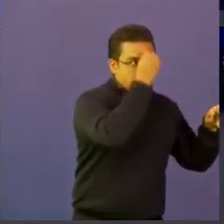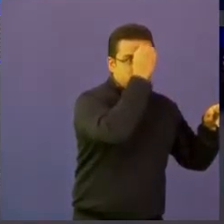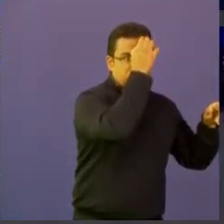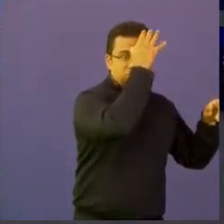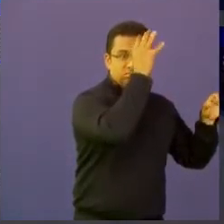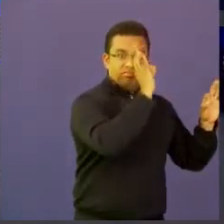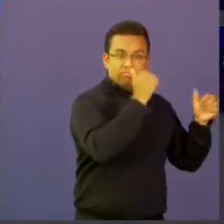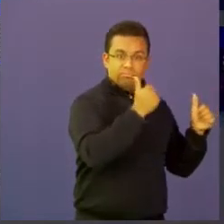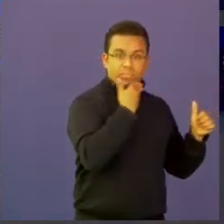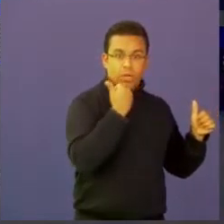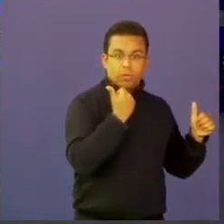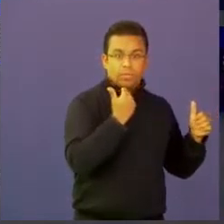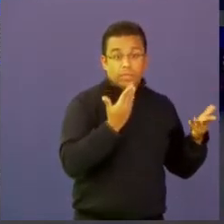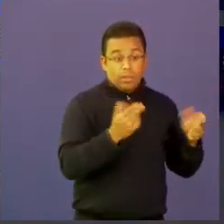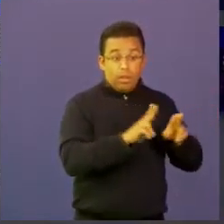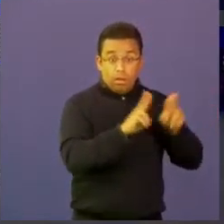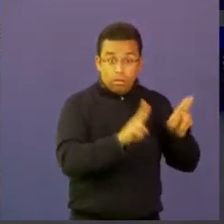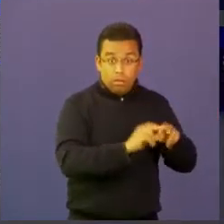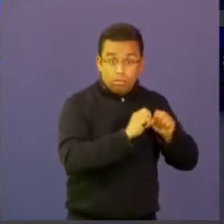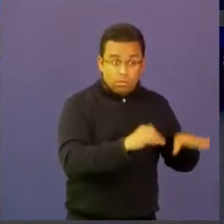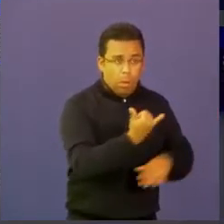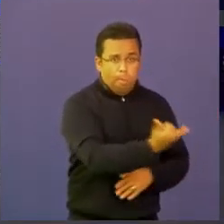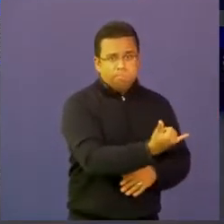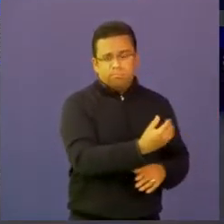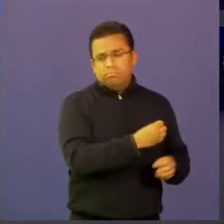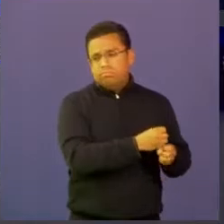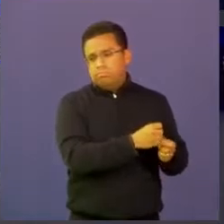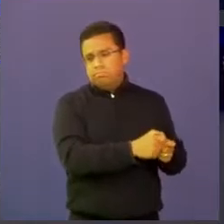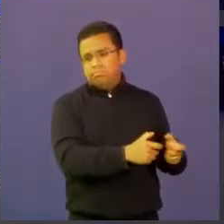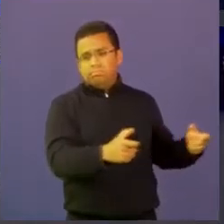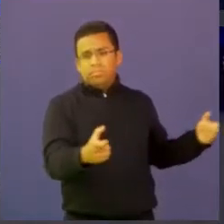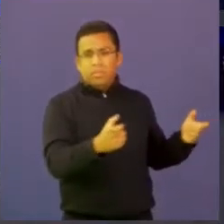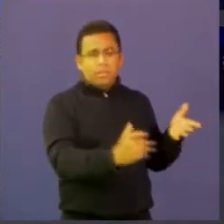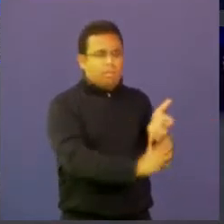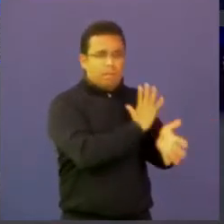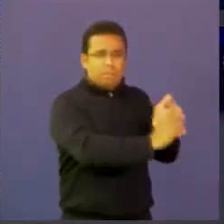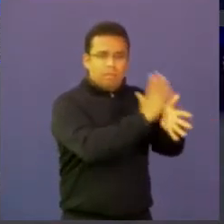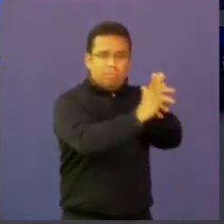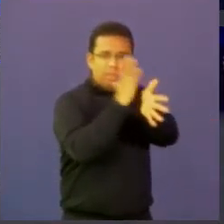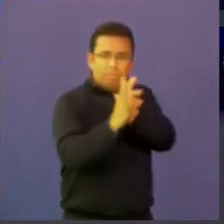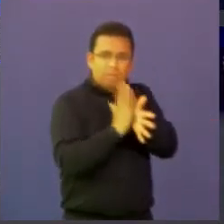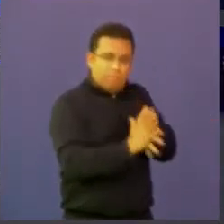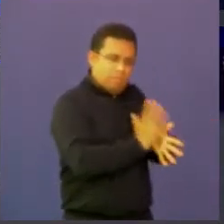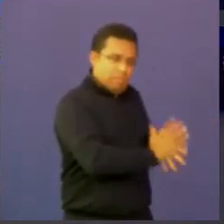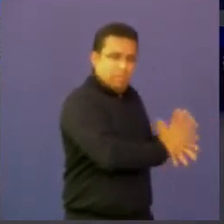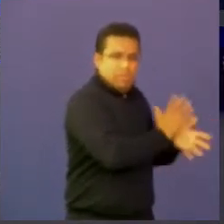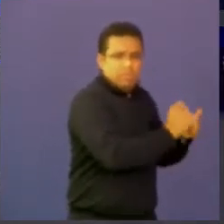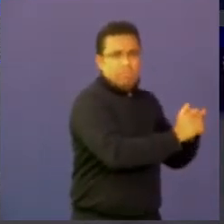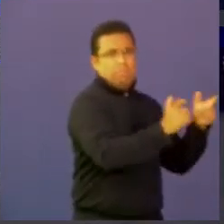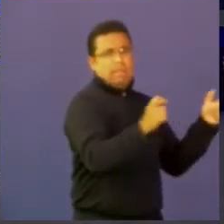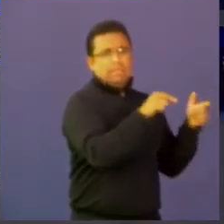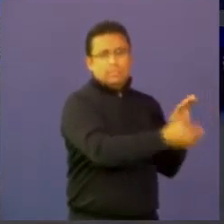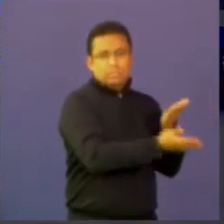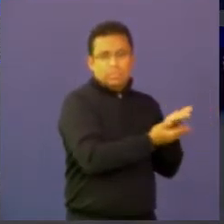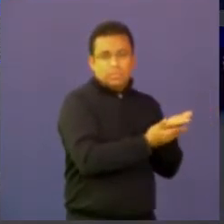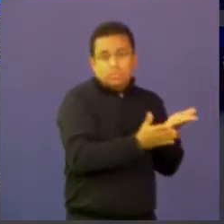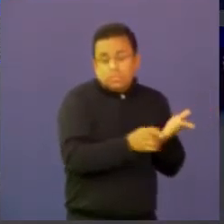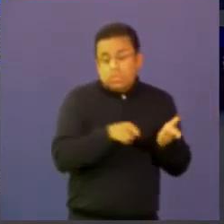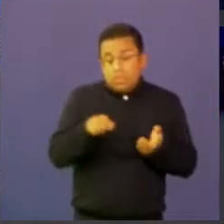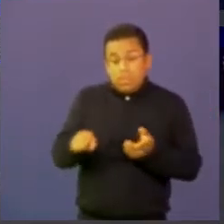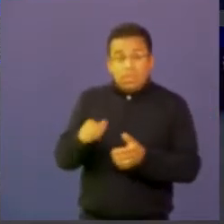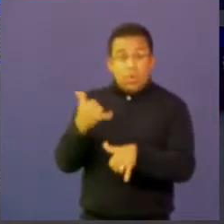hoy en día con internet tenemos todas las fuentes de información posible así que juegos como minecraft o